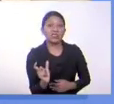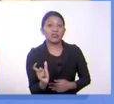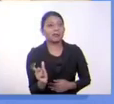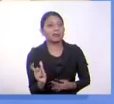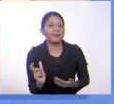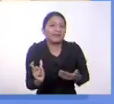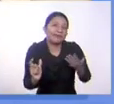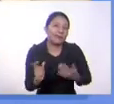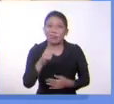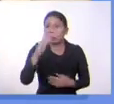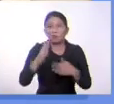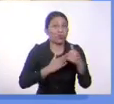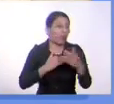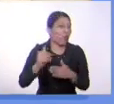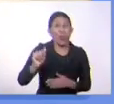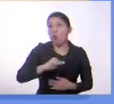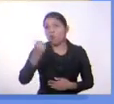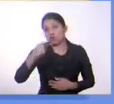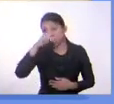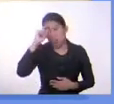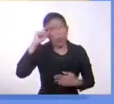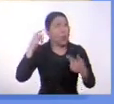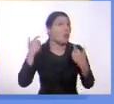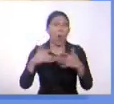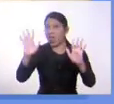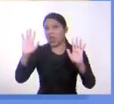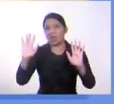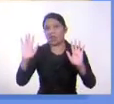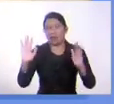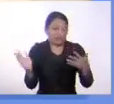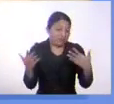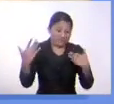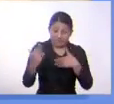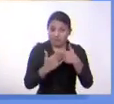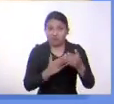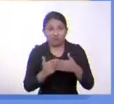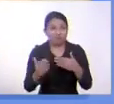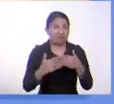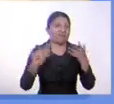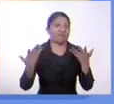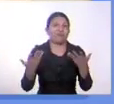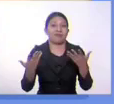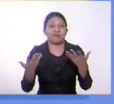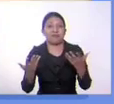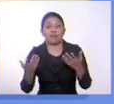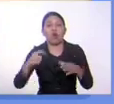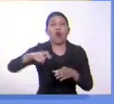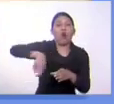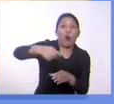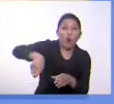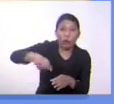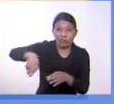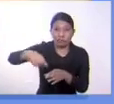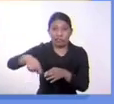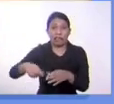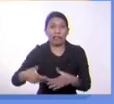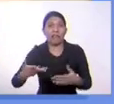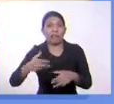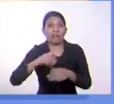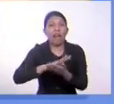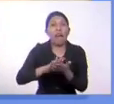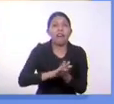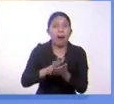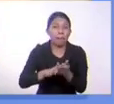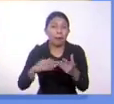Entonces tenés prácticamente que trabajar en lo que sea, y lo que sea es en servicio de cocina, en lavando